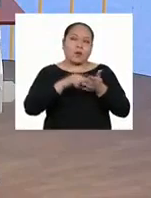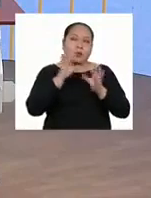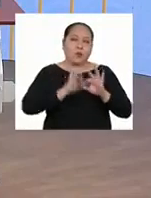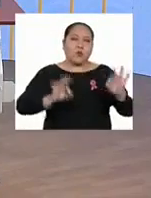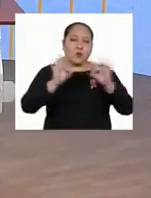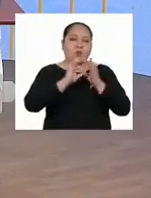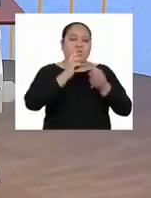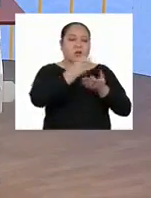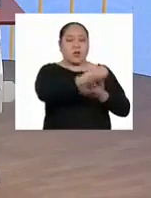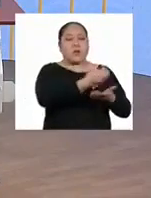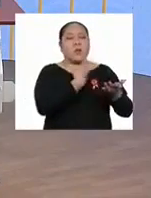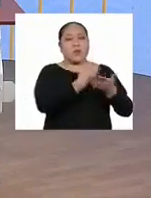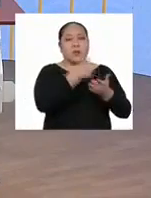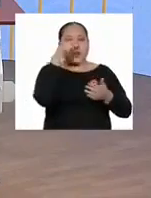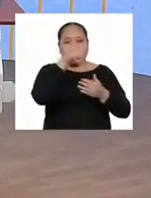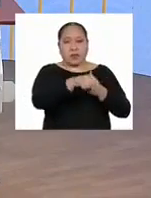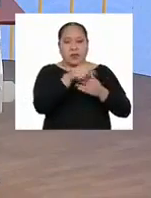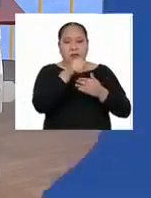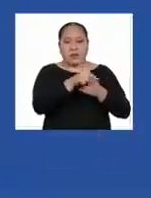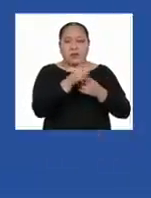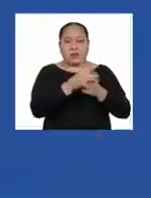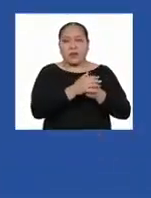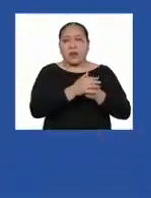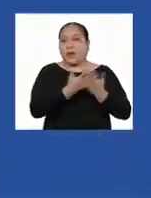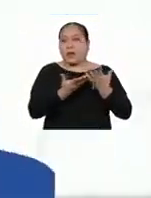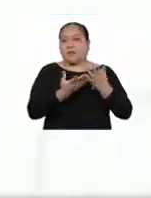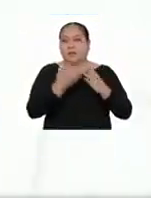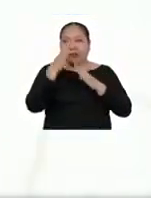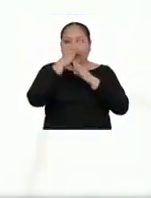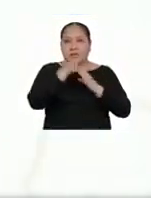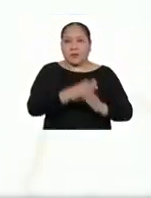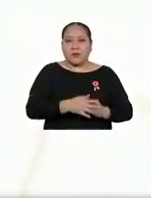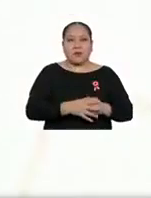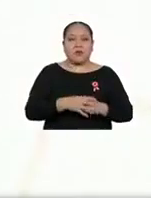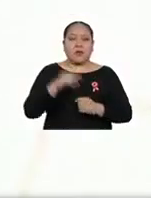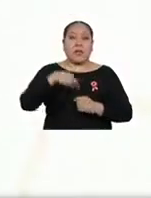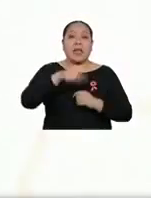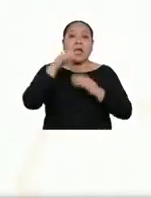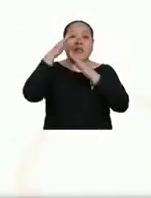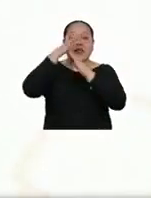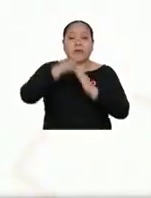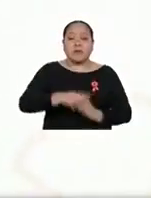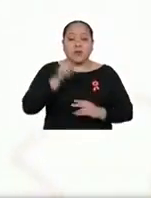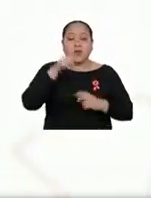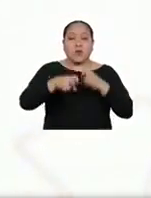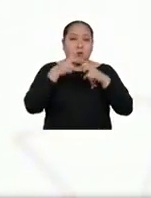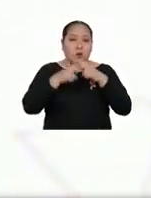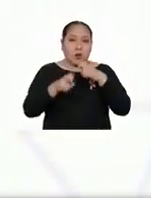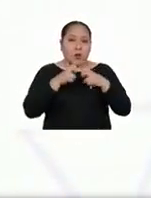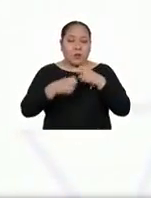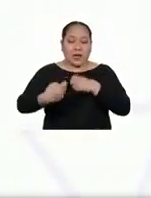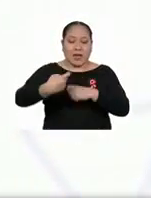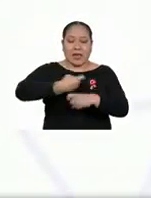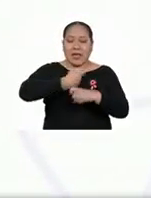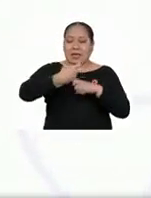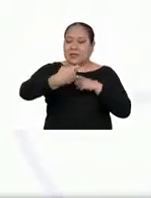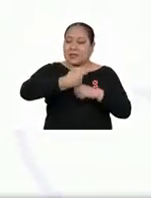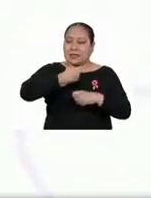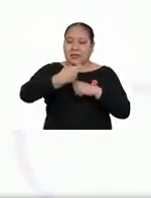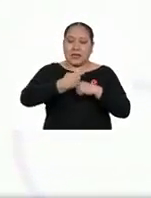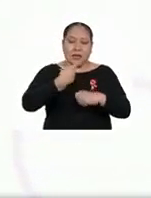que se dice sobre la discriminación en el texto? La discriminación es un problema que afecta en